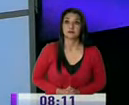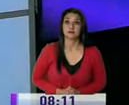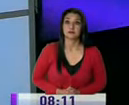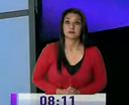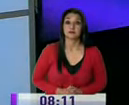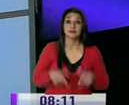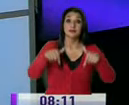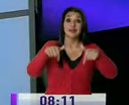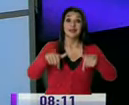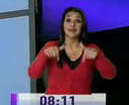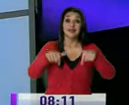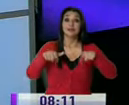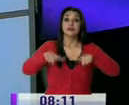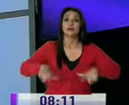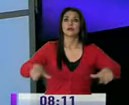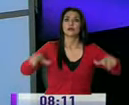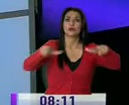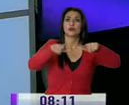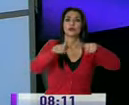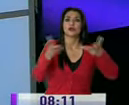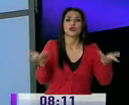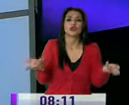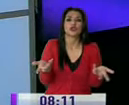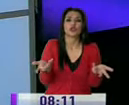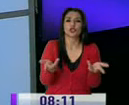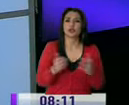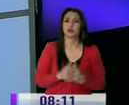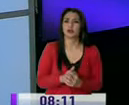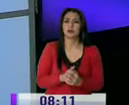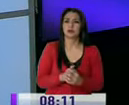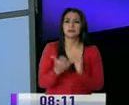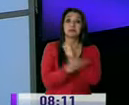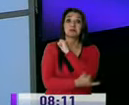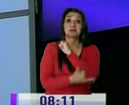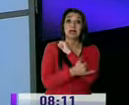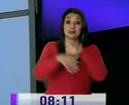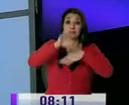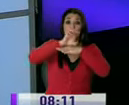Nosotros vivimos una franja donde hay, creo que es el país donde mayor